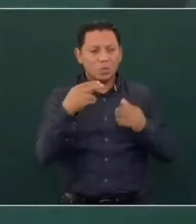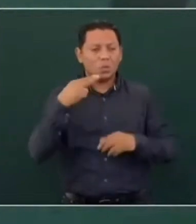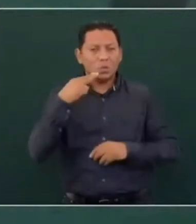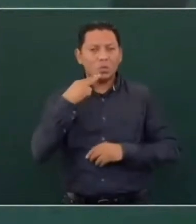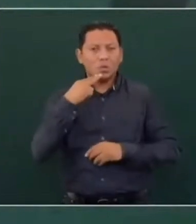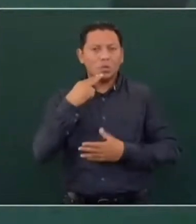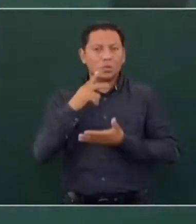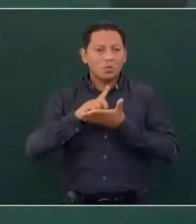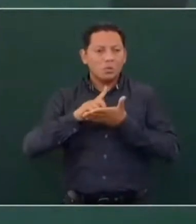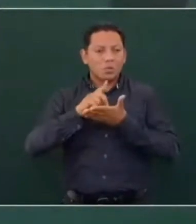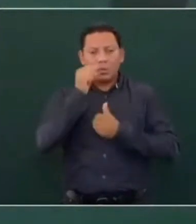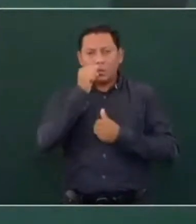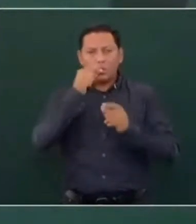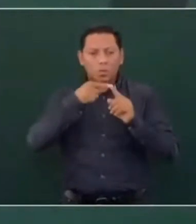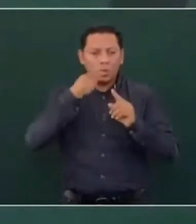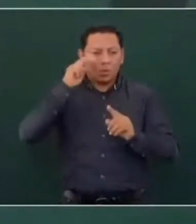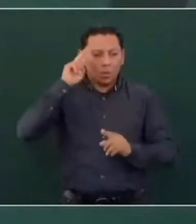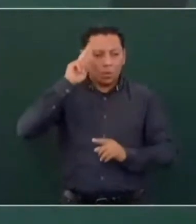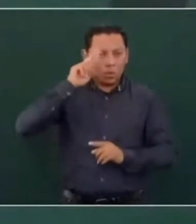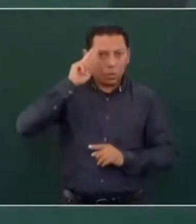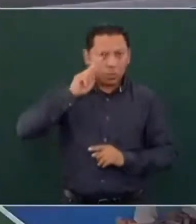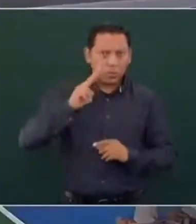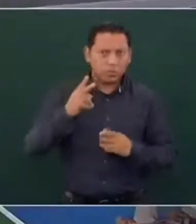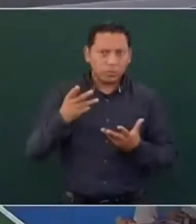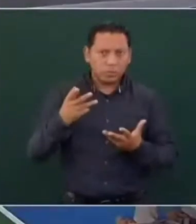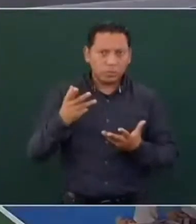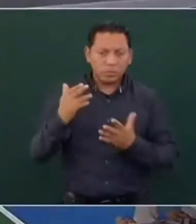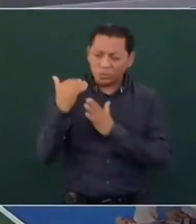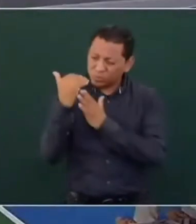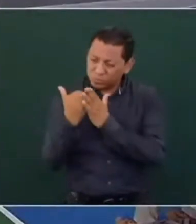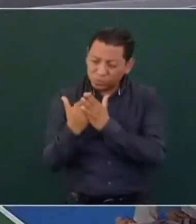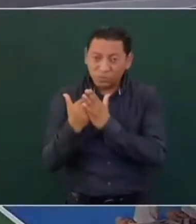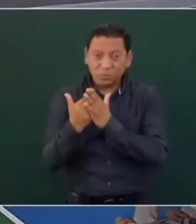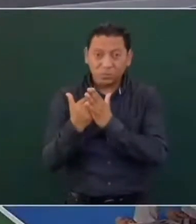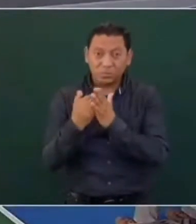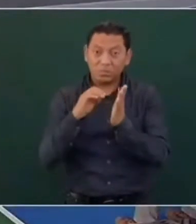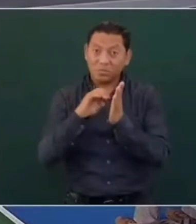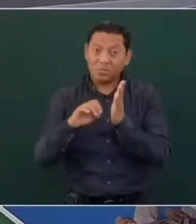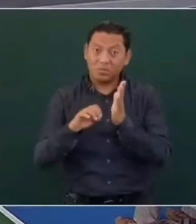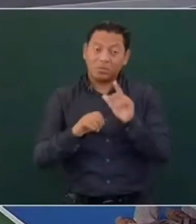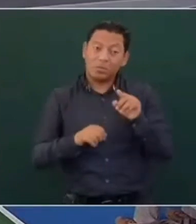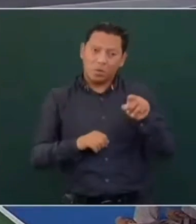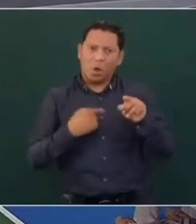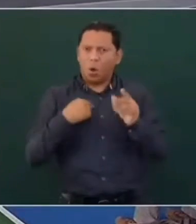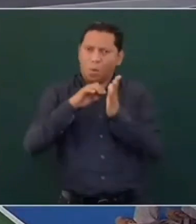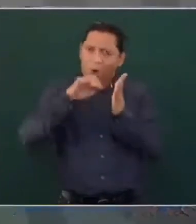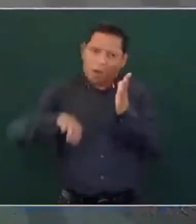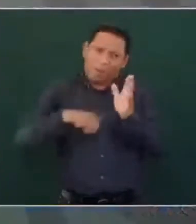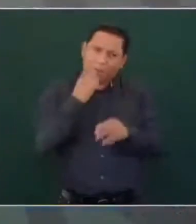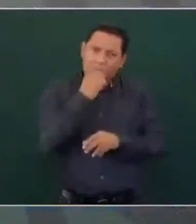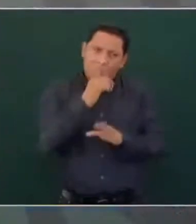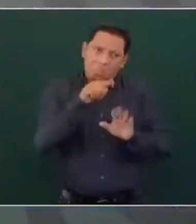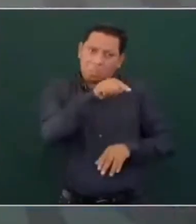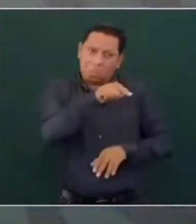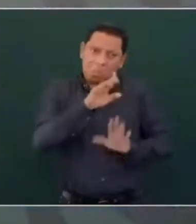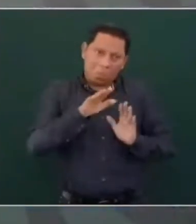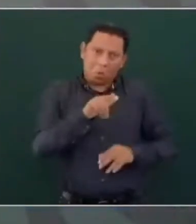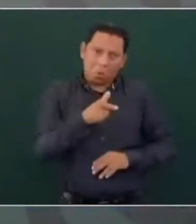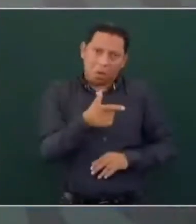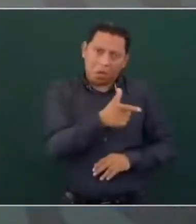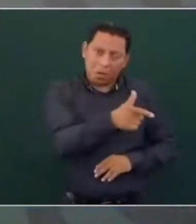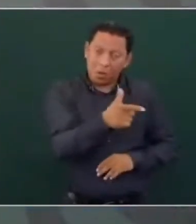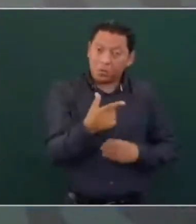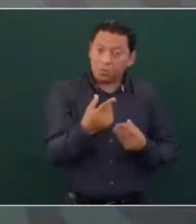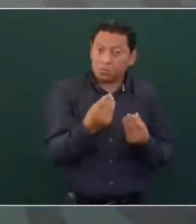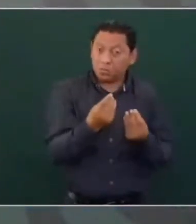adicciones, como lo que está sucediendo. Decía yo, en Guanajuato en menor medida,